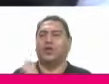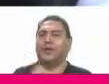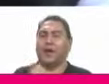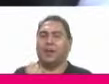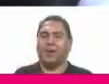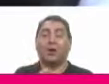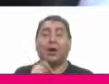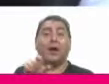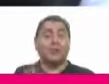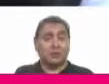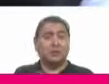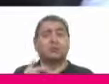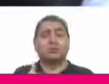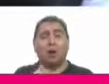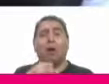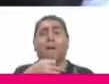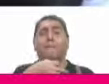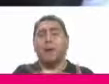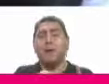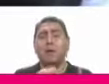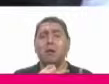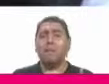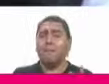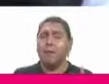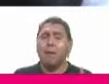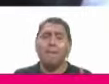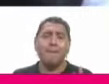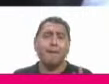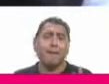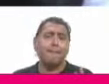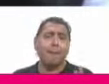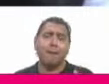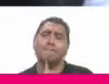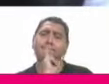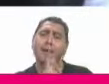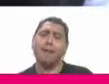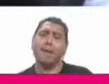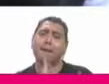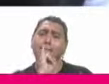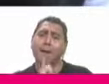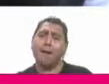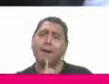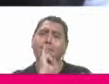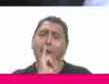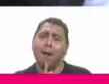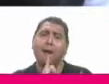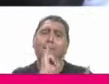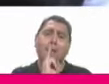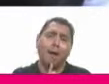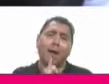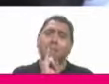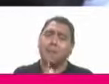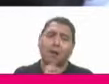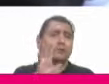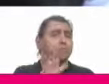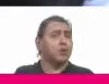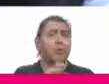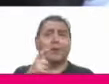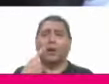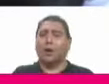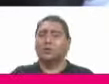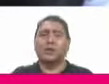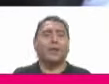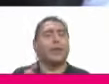Y así yo podía seguir describiendo algunas cuestiones, por cuestiones de tiempo no lo voy a hacer, en el capítulo que tiene que ver con empleo público y